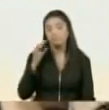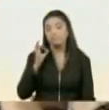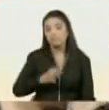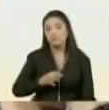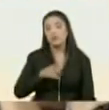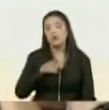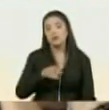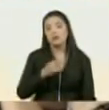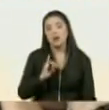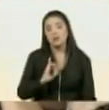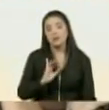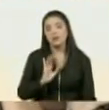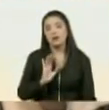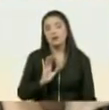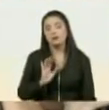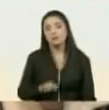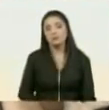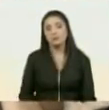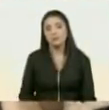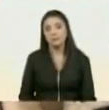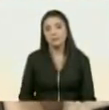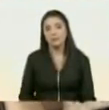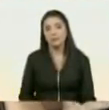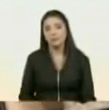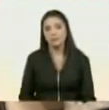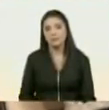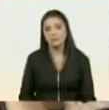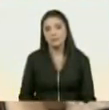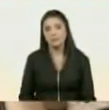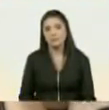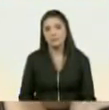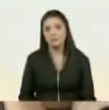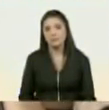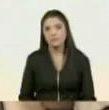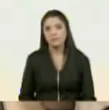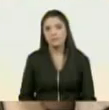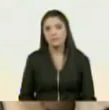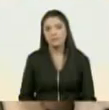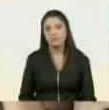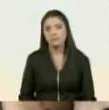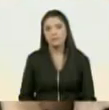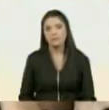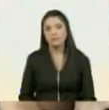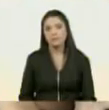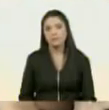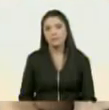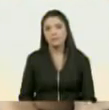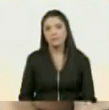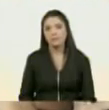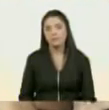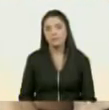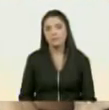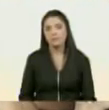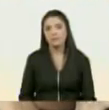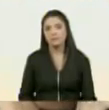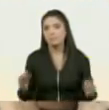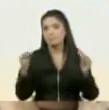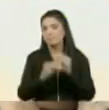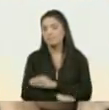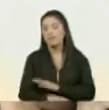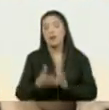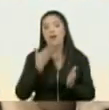allí cantada, por decirlo de algún modo. Es decir, absolutamente desapegados a la propuesta